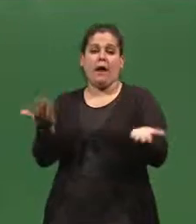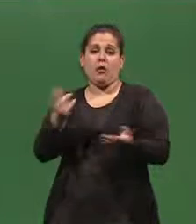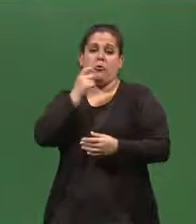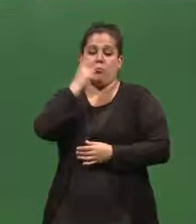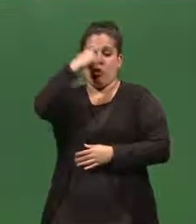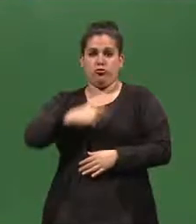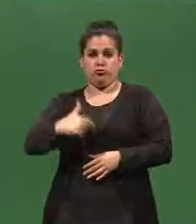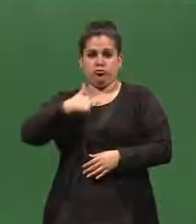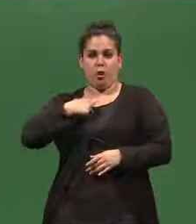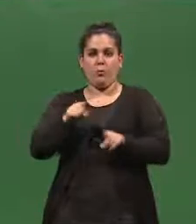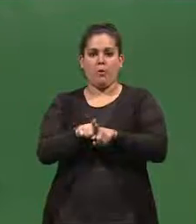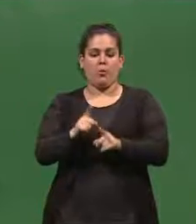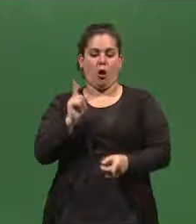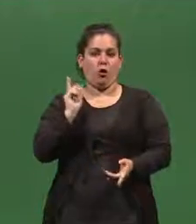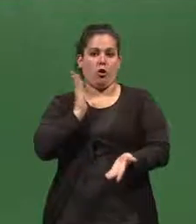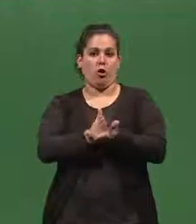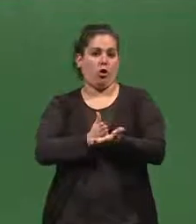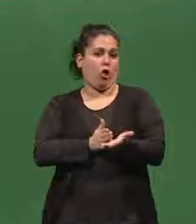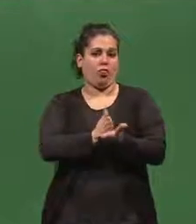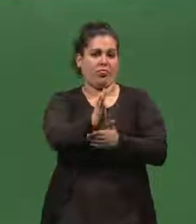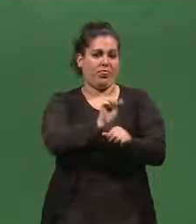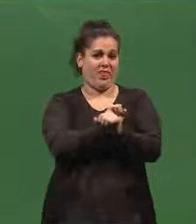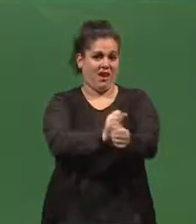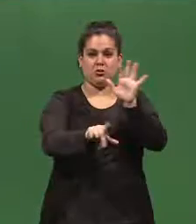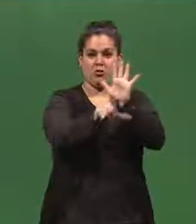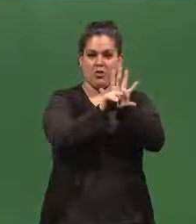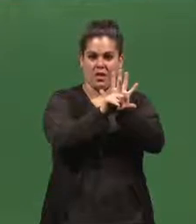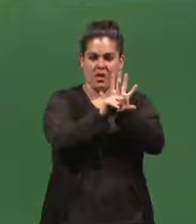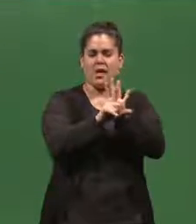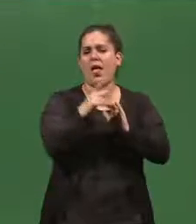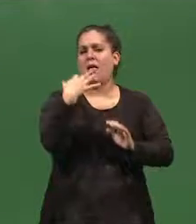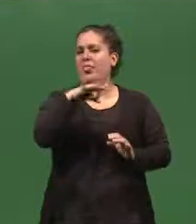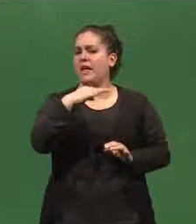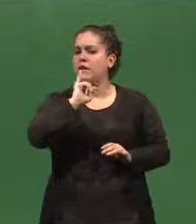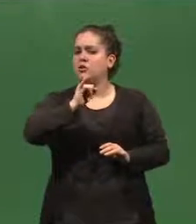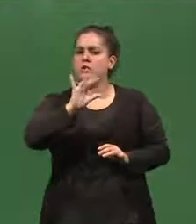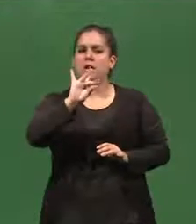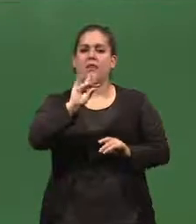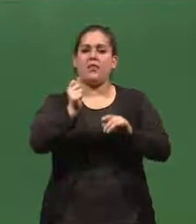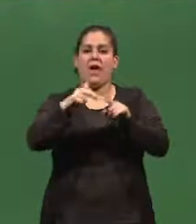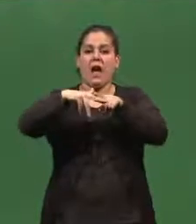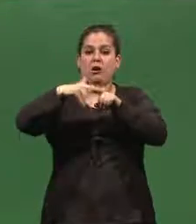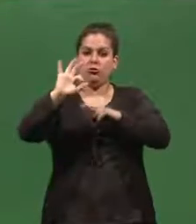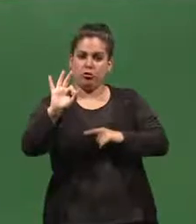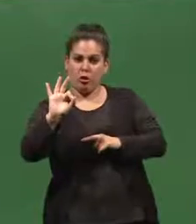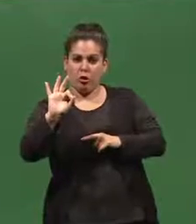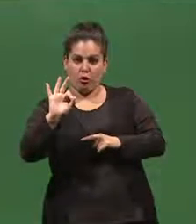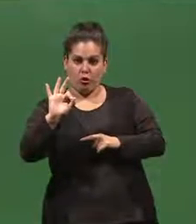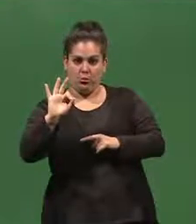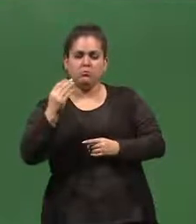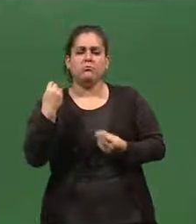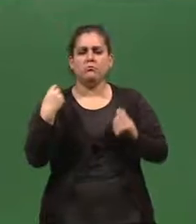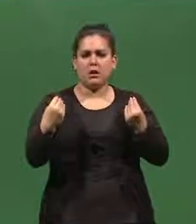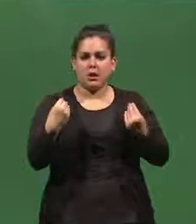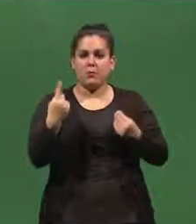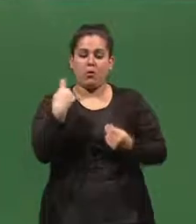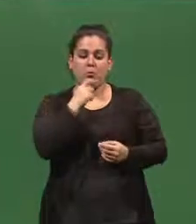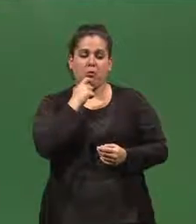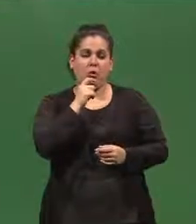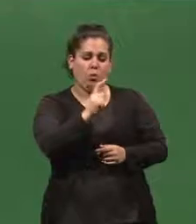sufrí una condena, y puede ser mi hijo, mi familia, mis familiares también pueden interponer esta acción realmente,